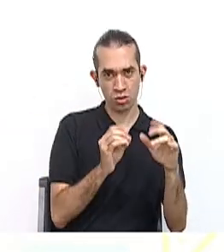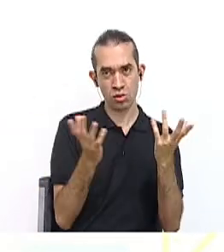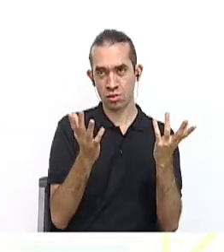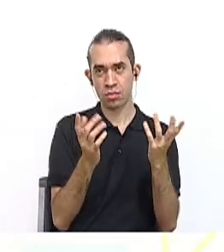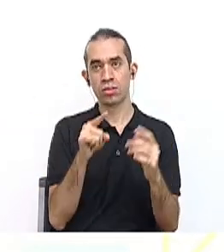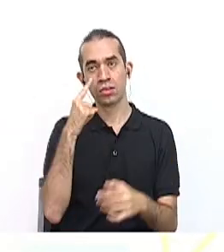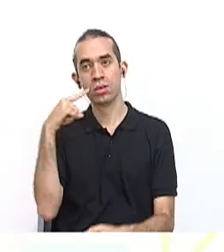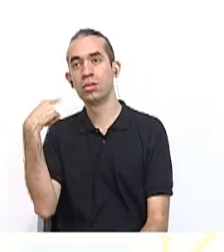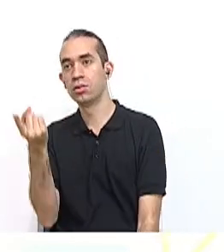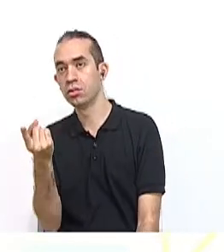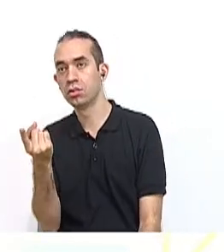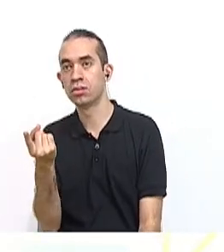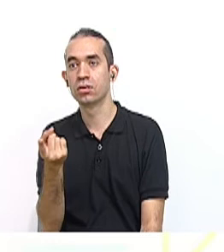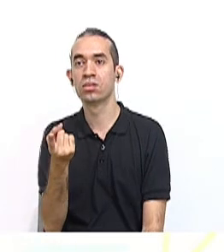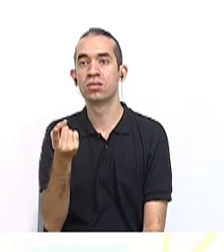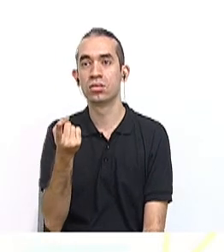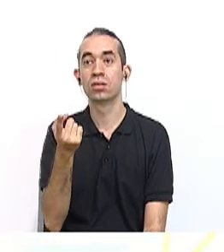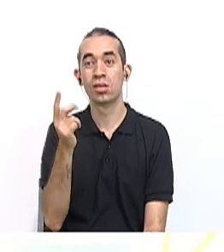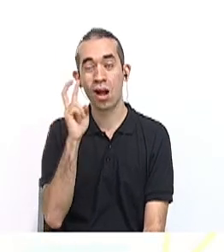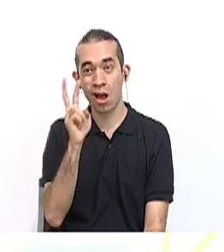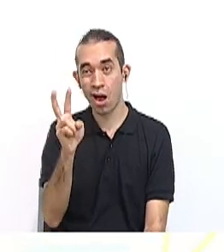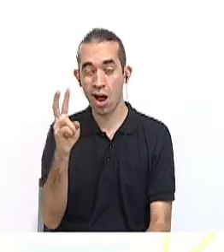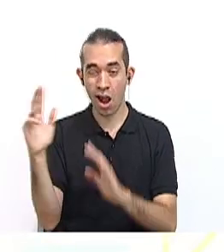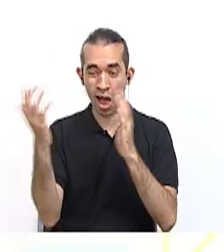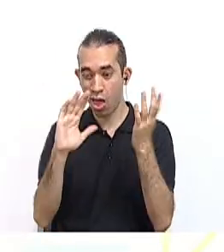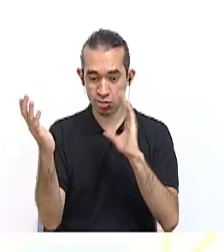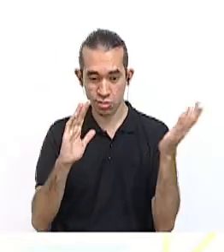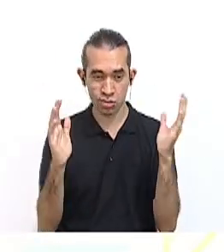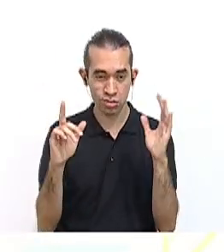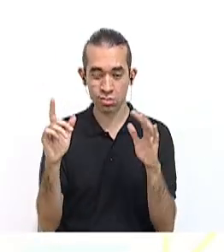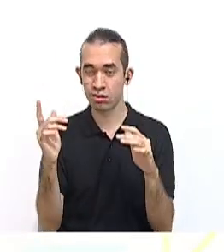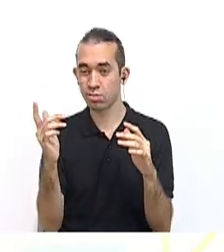el siguiente. Comparamos los lados.